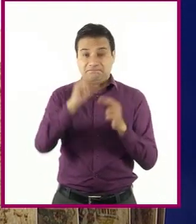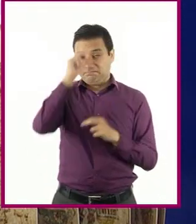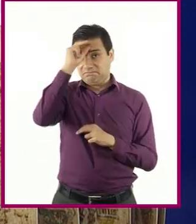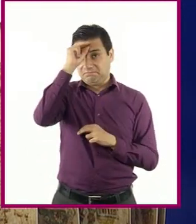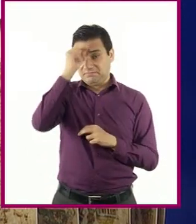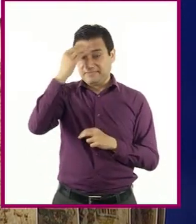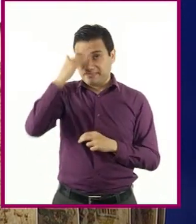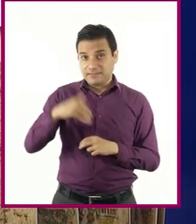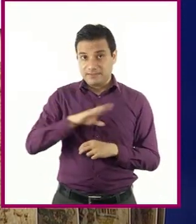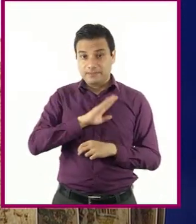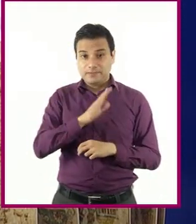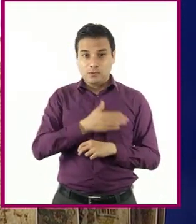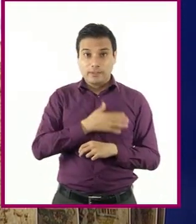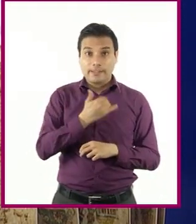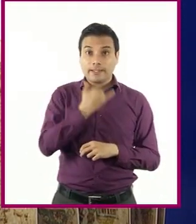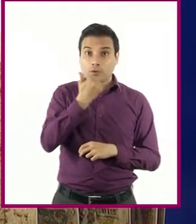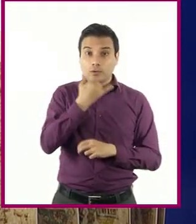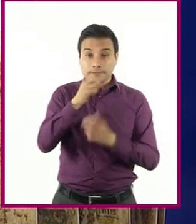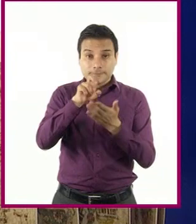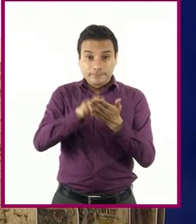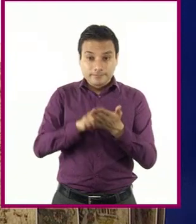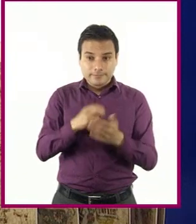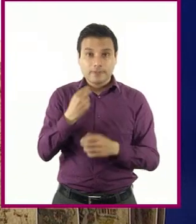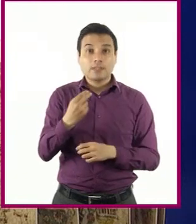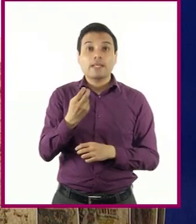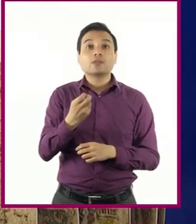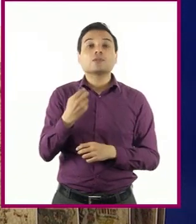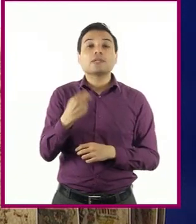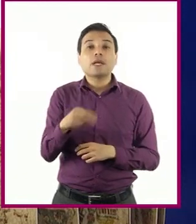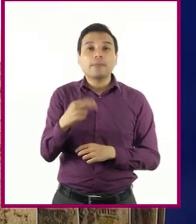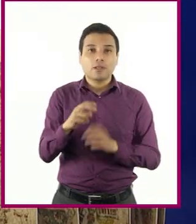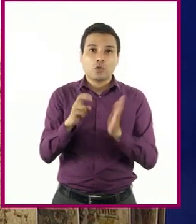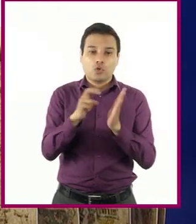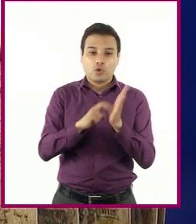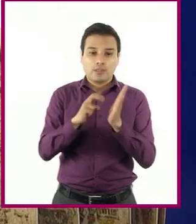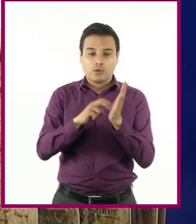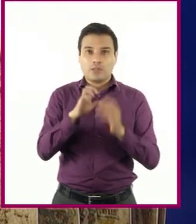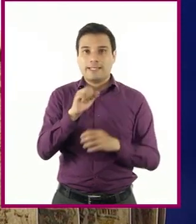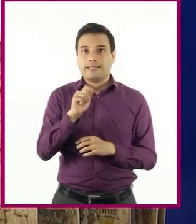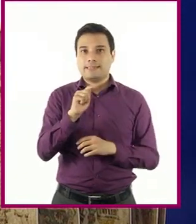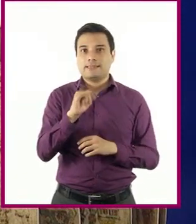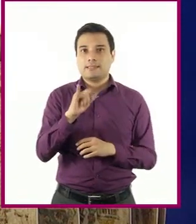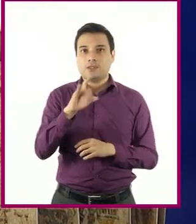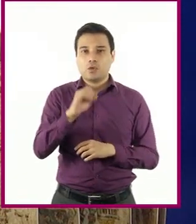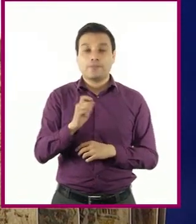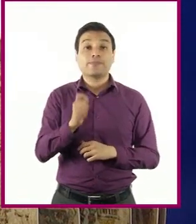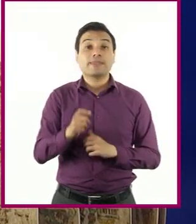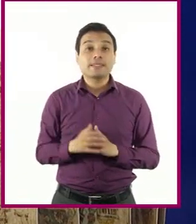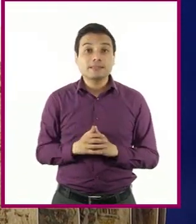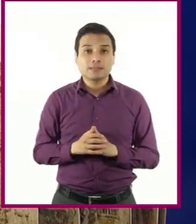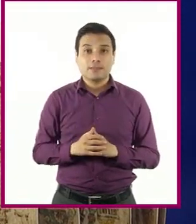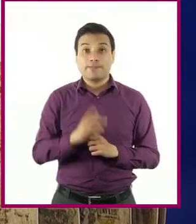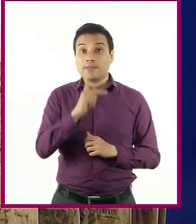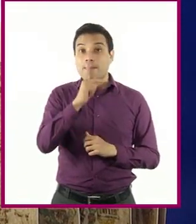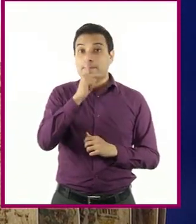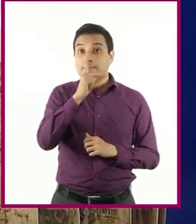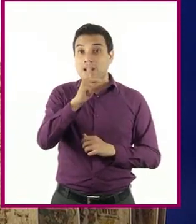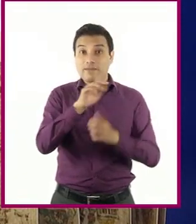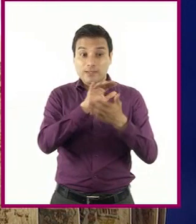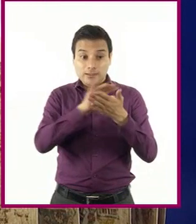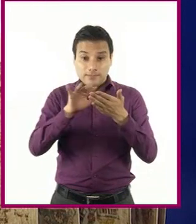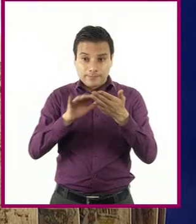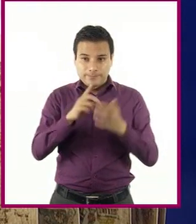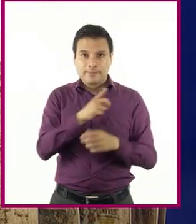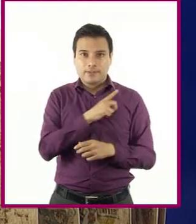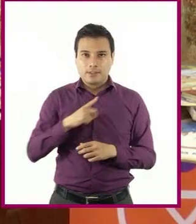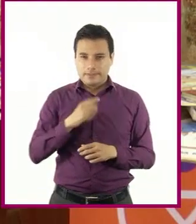los errores, a esta función se le llama corrector de estilo y se encarga de cuidar que la parte textual se revise de principio